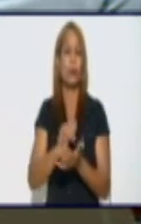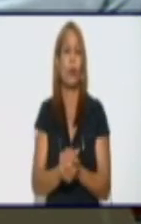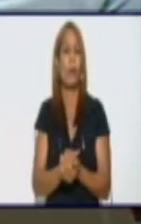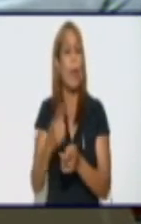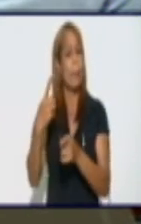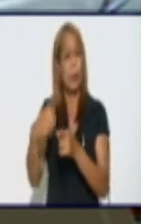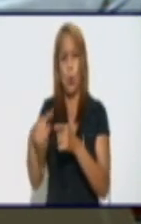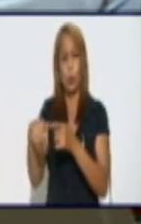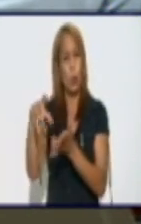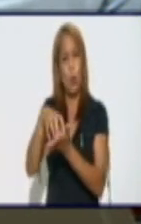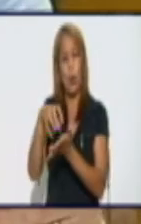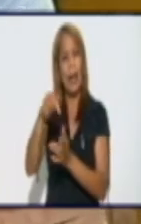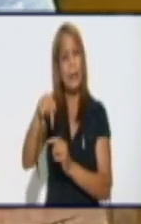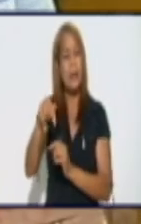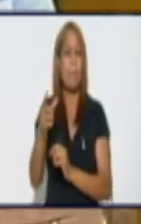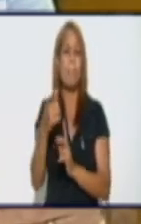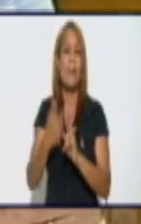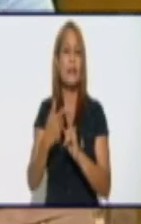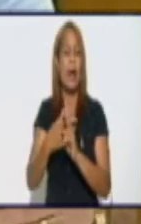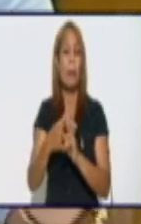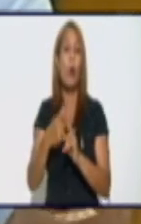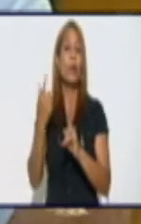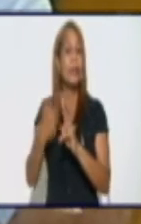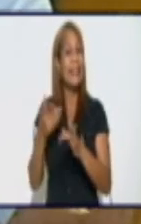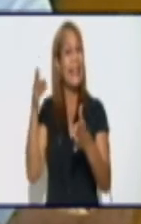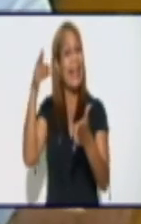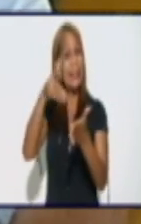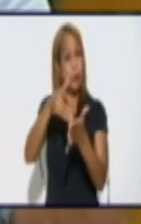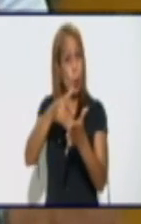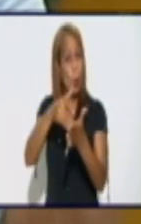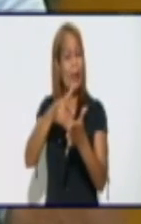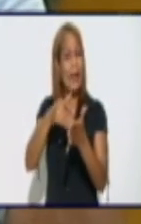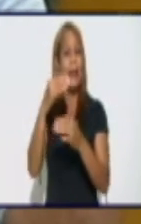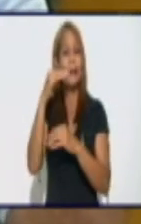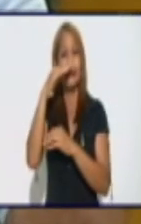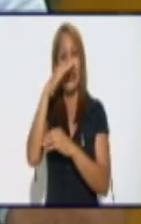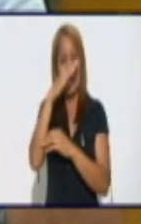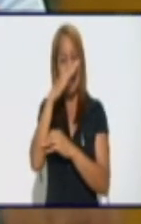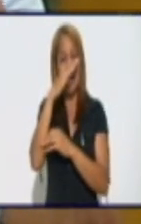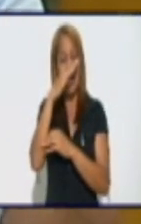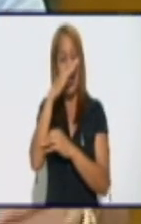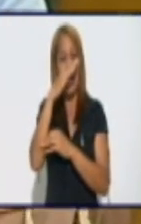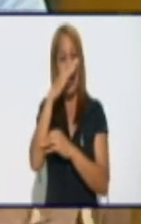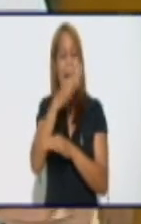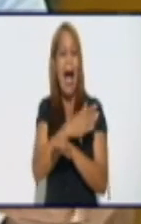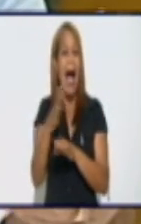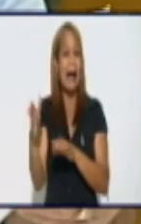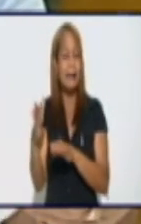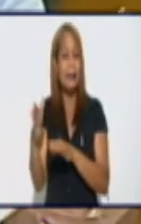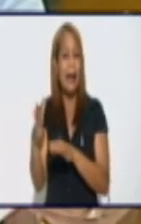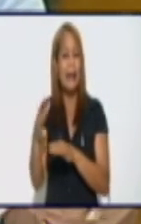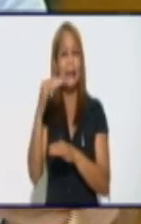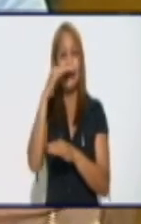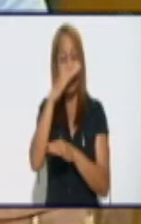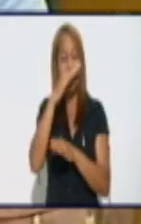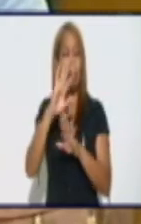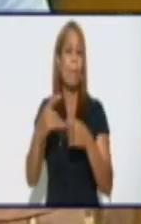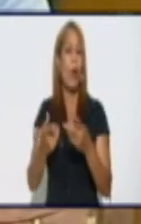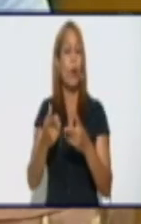no está bueno entronque de giza que coge parte del municipio vayamos hasta guisa por un programa mantenimiento del